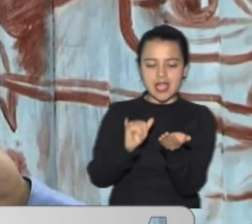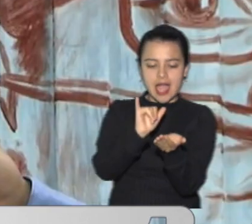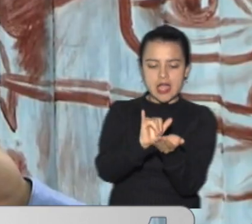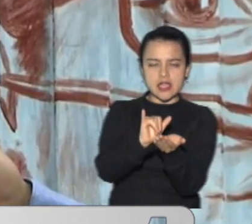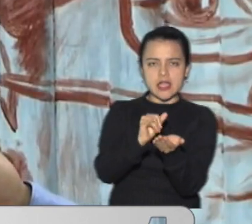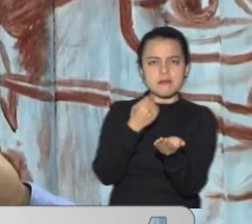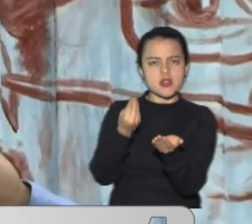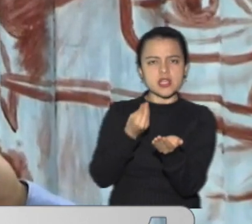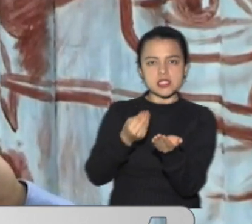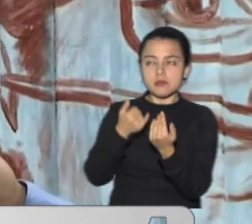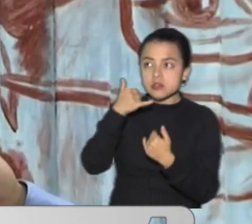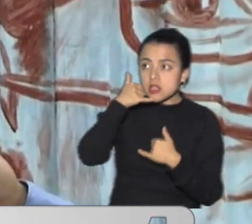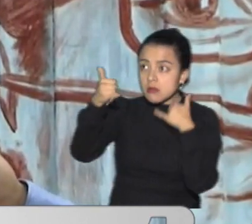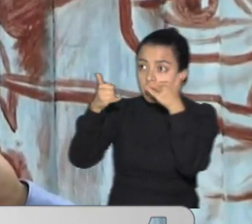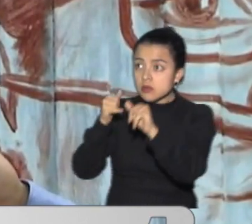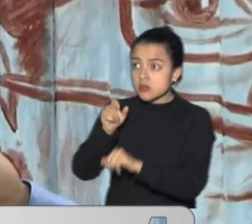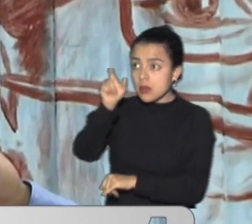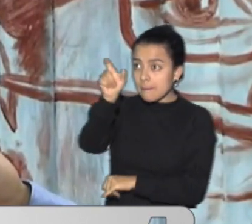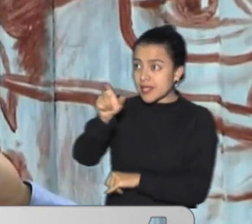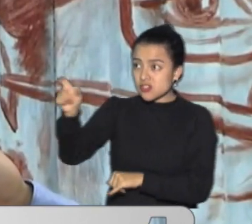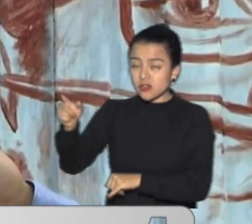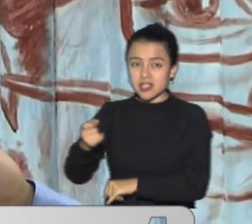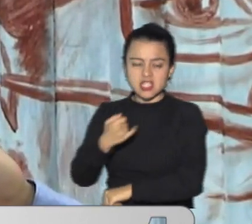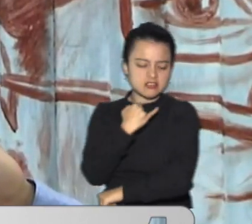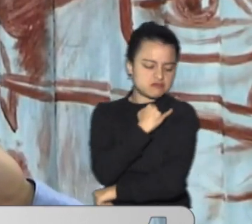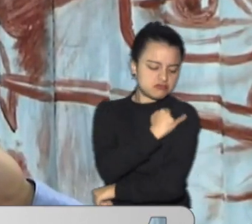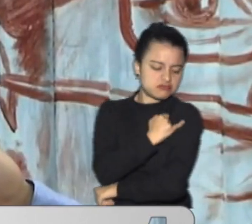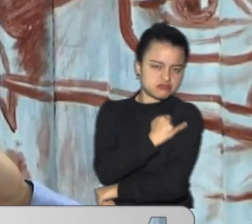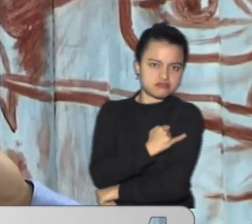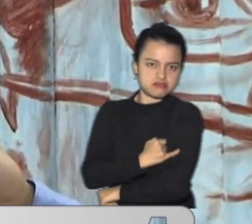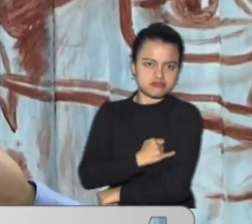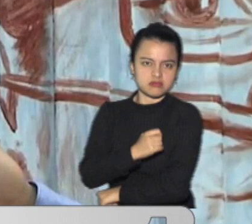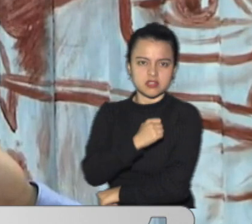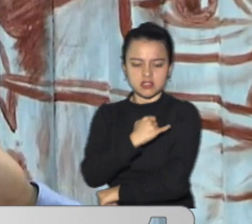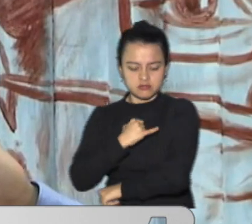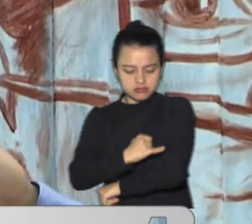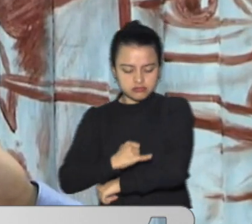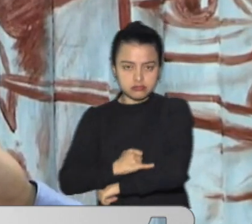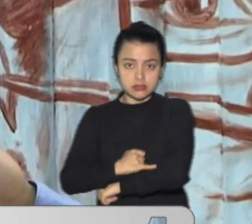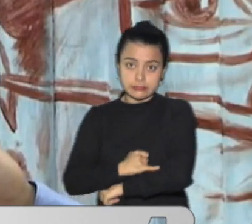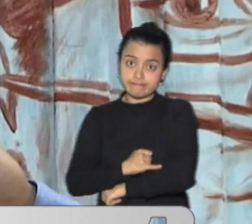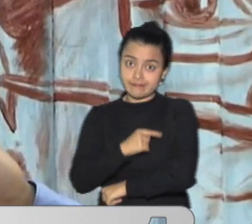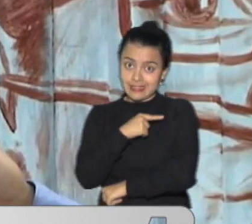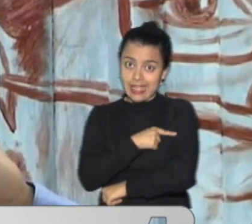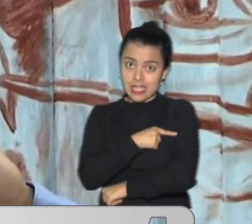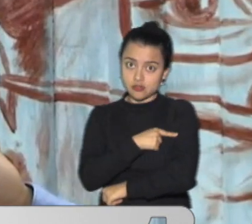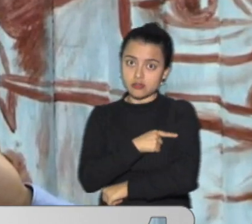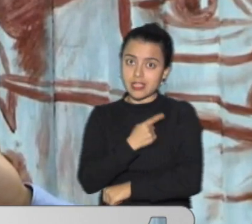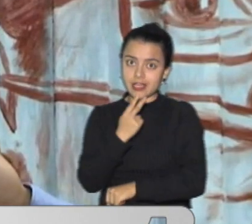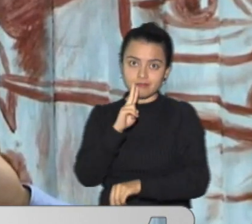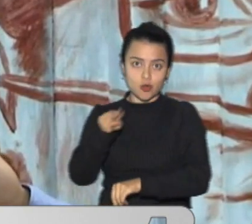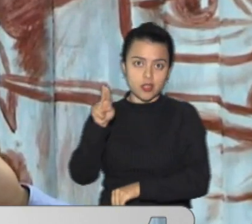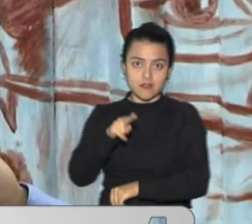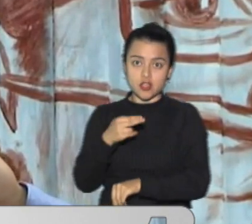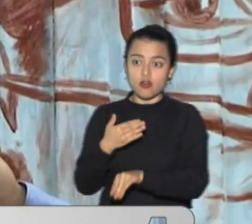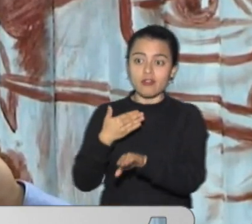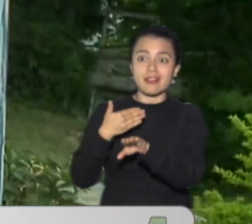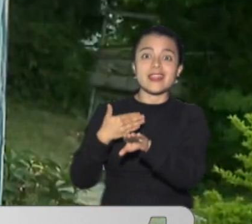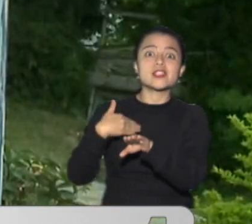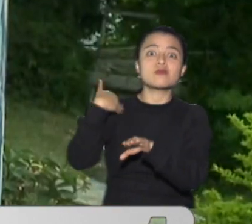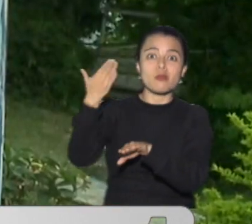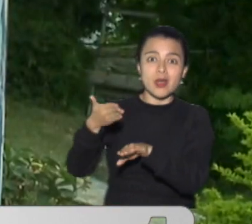que estén recién tatuadas para que, pues, que no sea una sangre pues, que se pudo haber donado para salvar